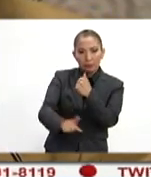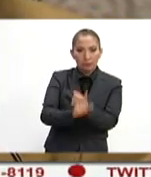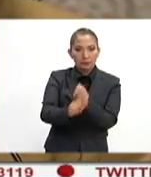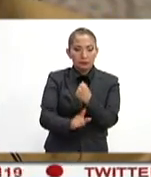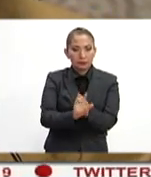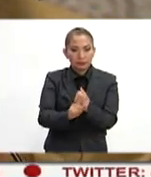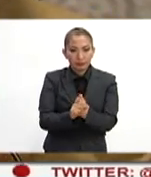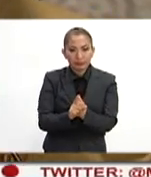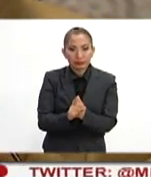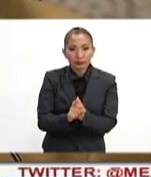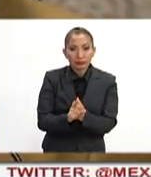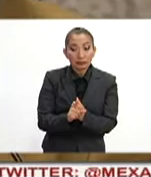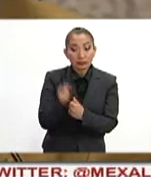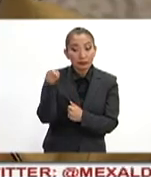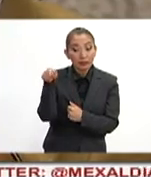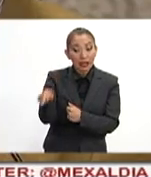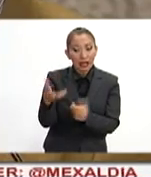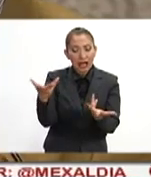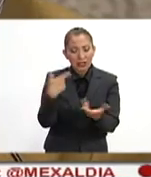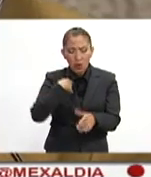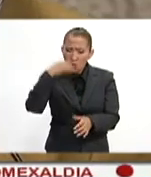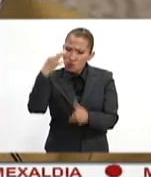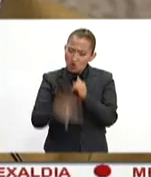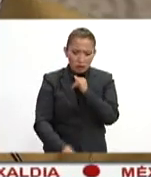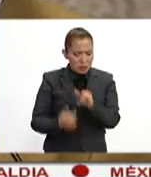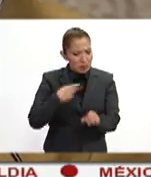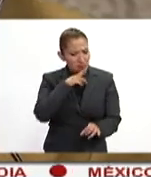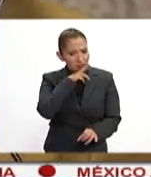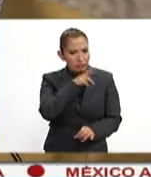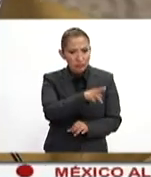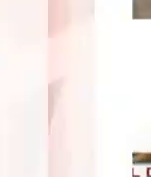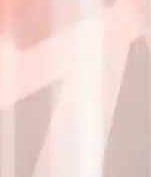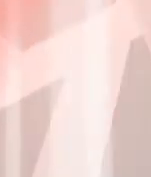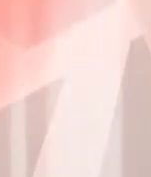problema y que la lleve hasta sus últimas consecuencias.